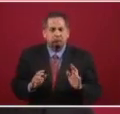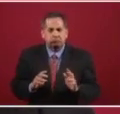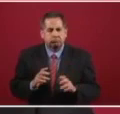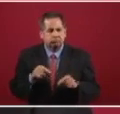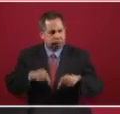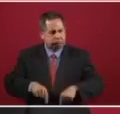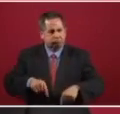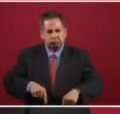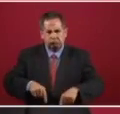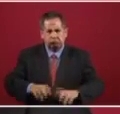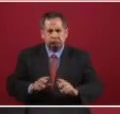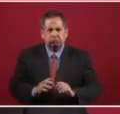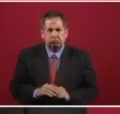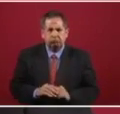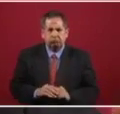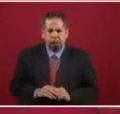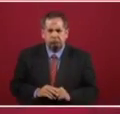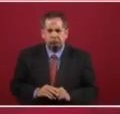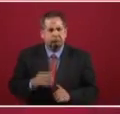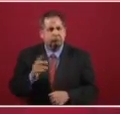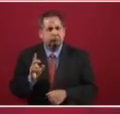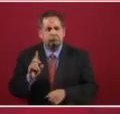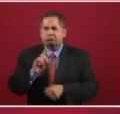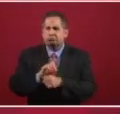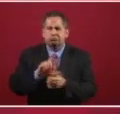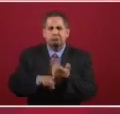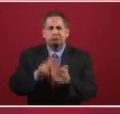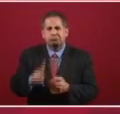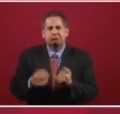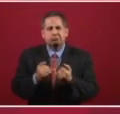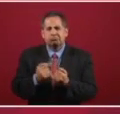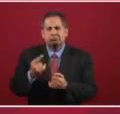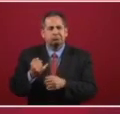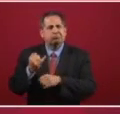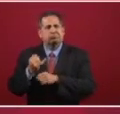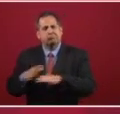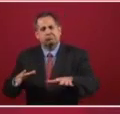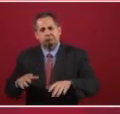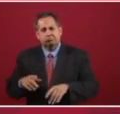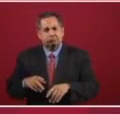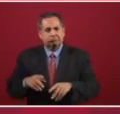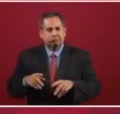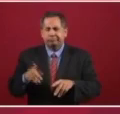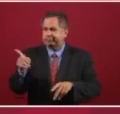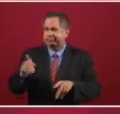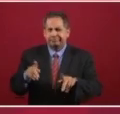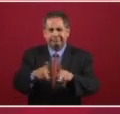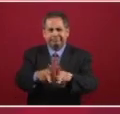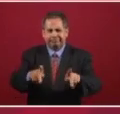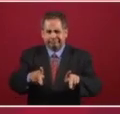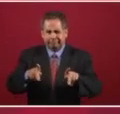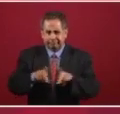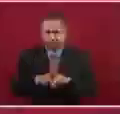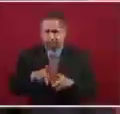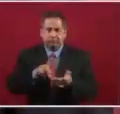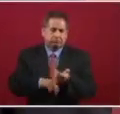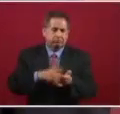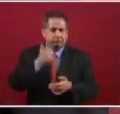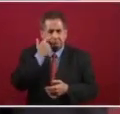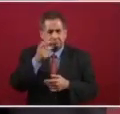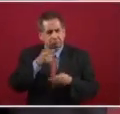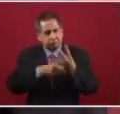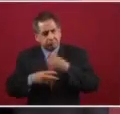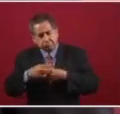aquí, como hicimos el primer informe, al patio, a los que quieran